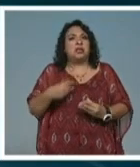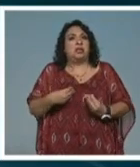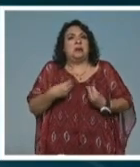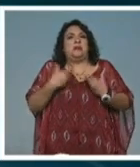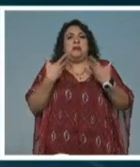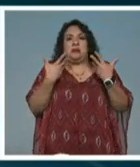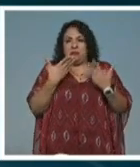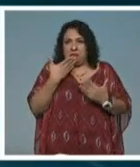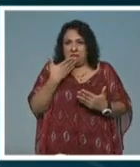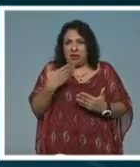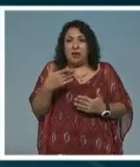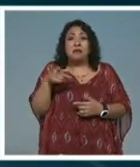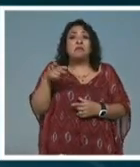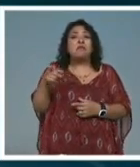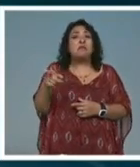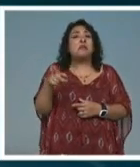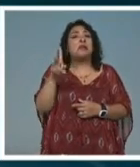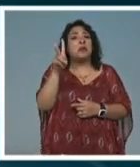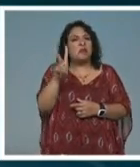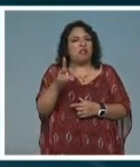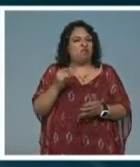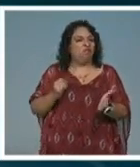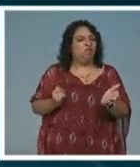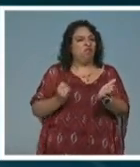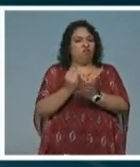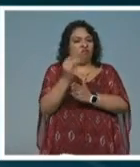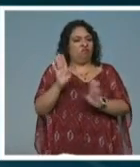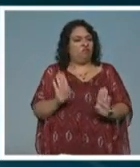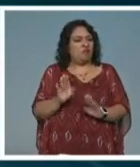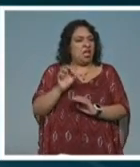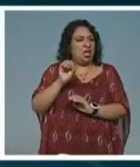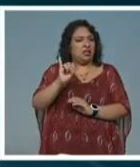nunca y ella es bien determinada